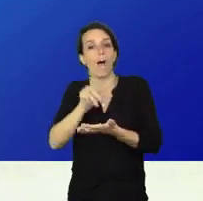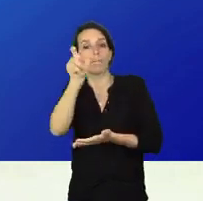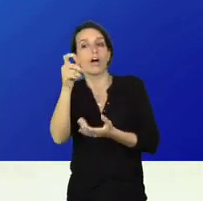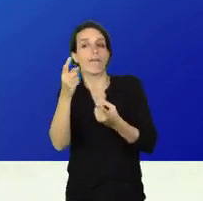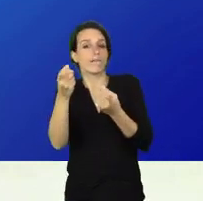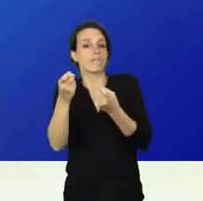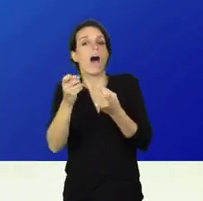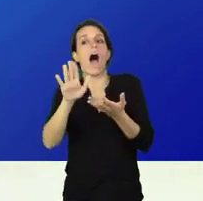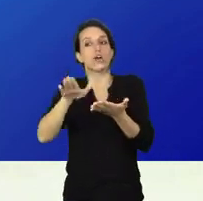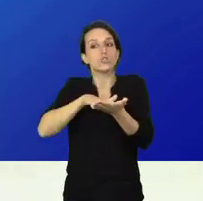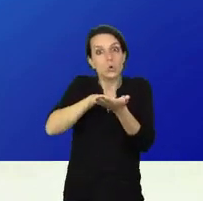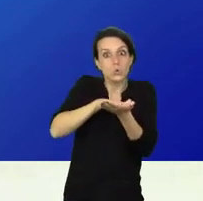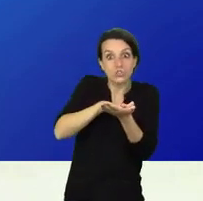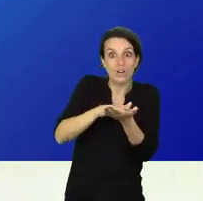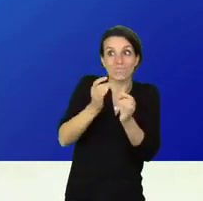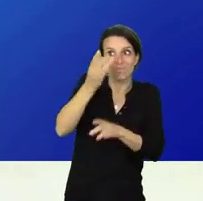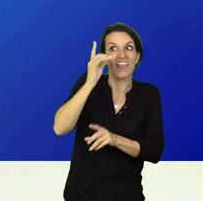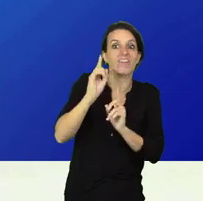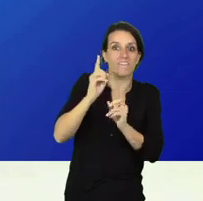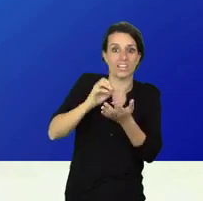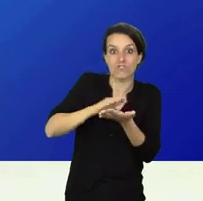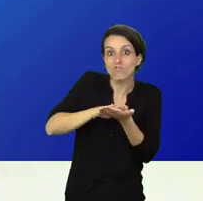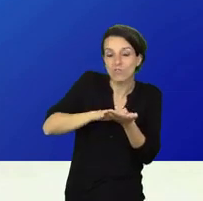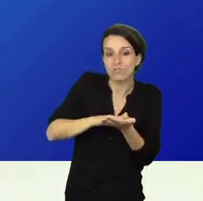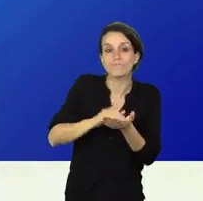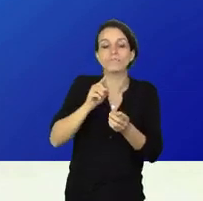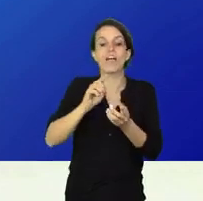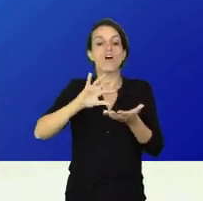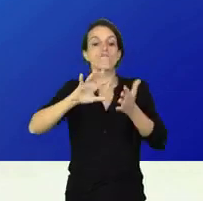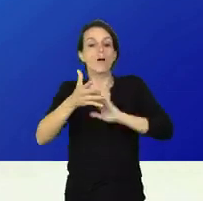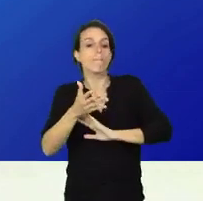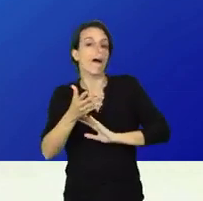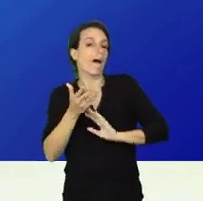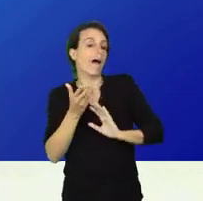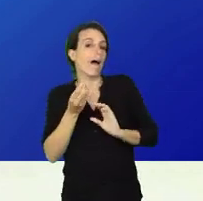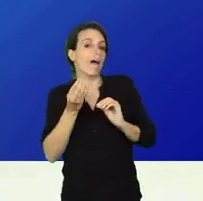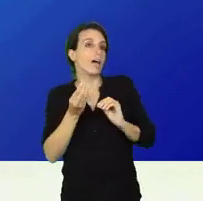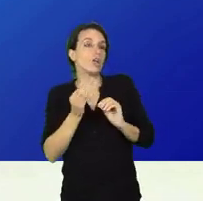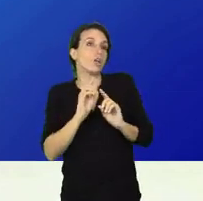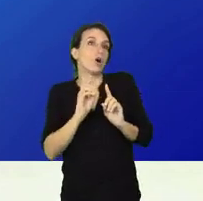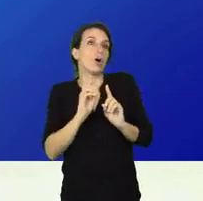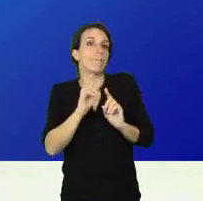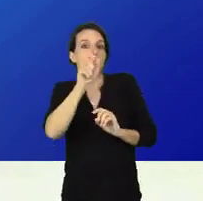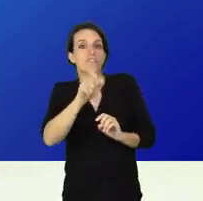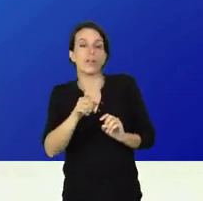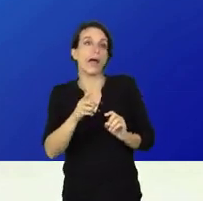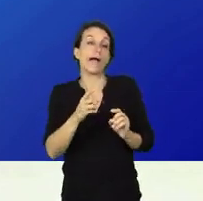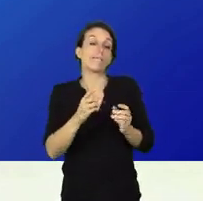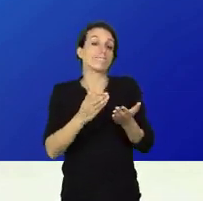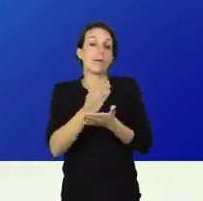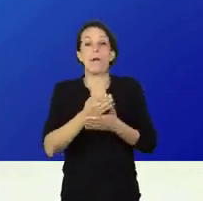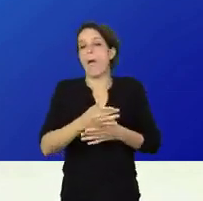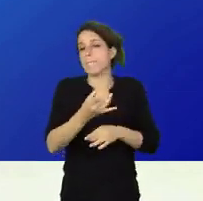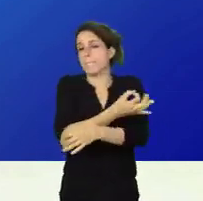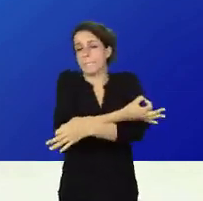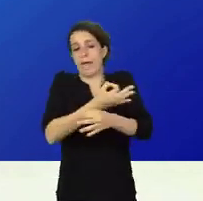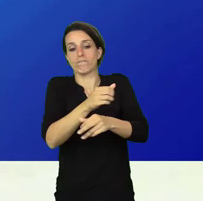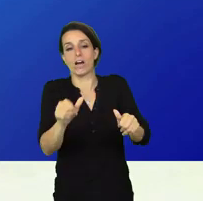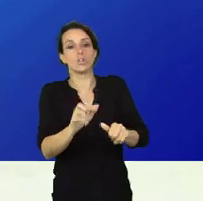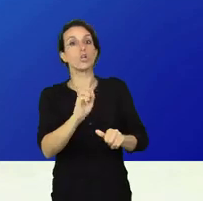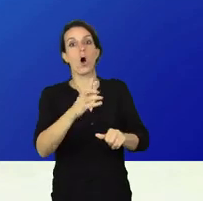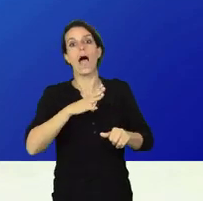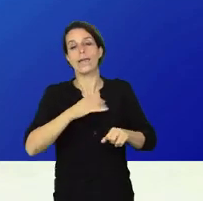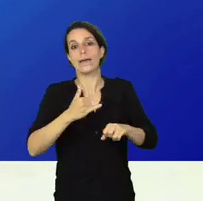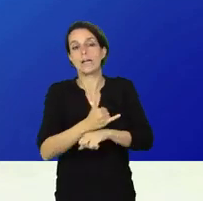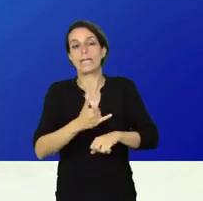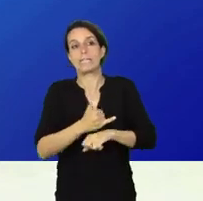las necesidades de esto mismo de las personas. Y en ese proceso iterativo también de que uno no hace las cosas una vez siempre bien, sino que